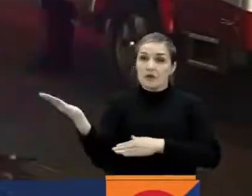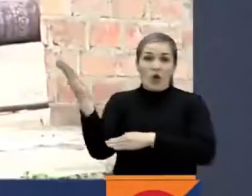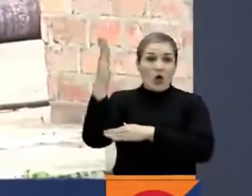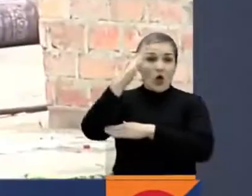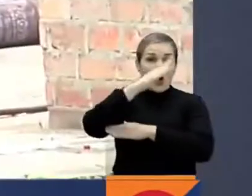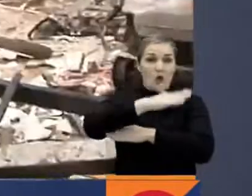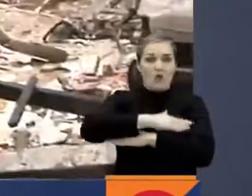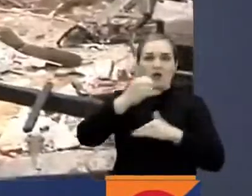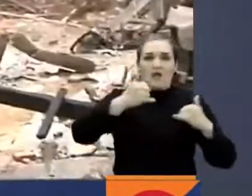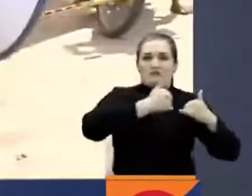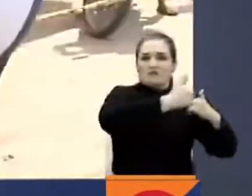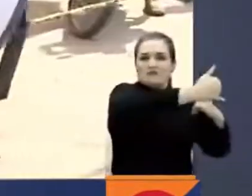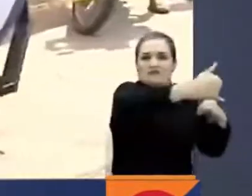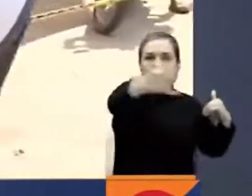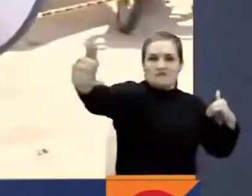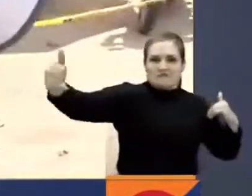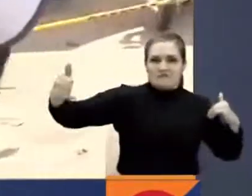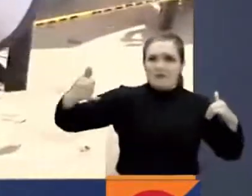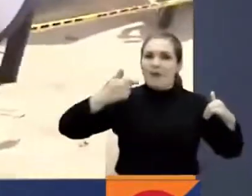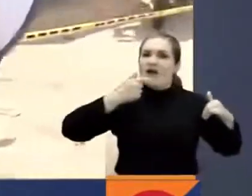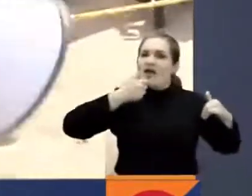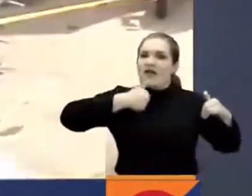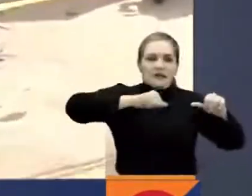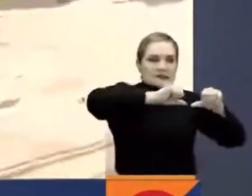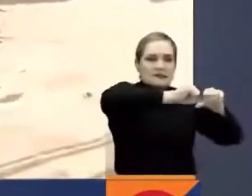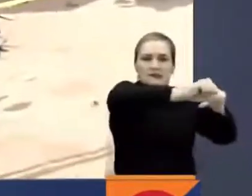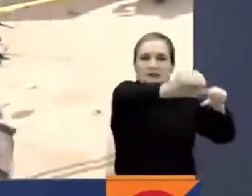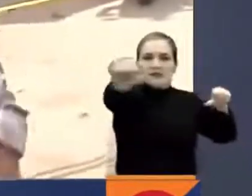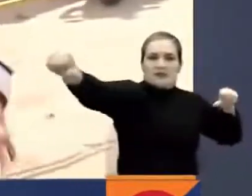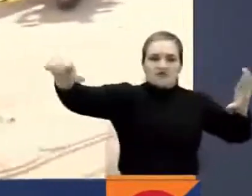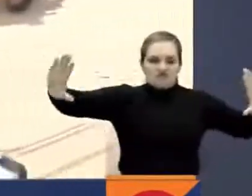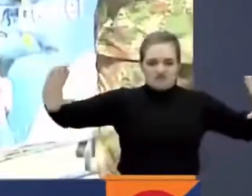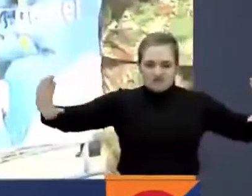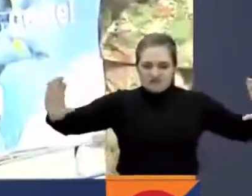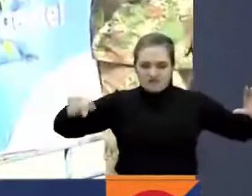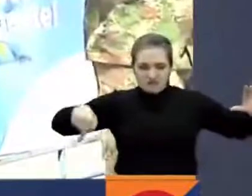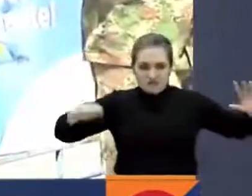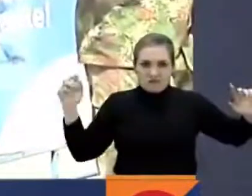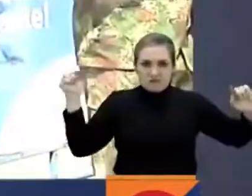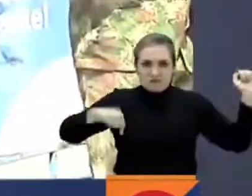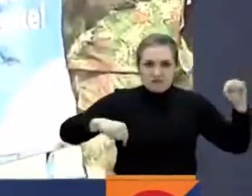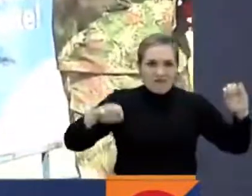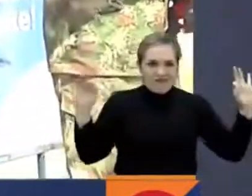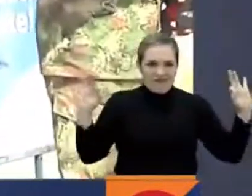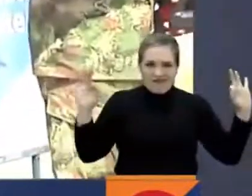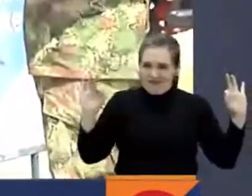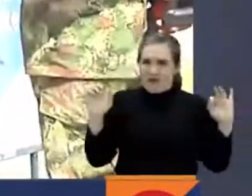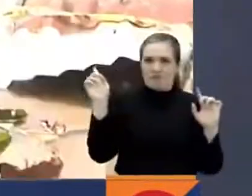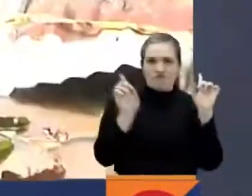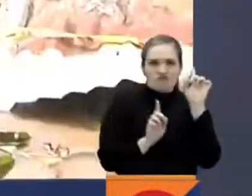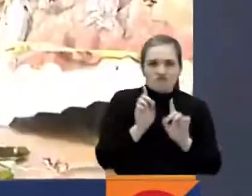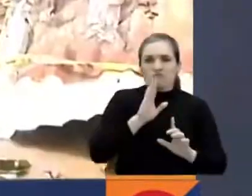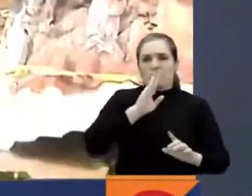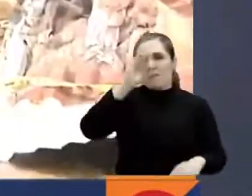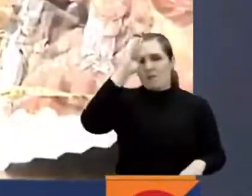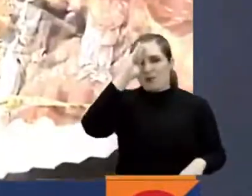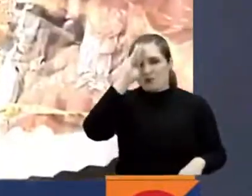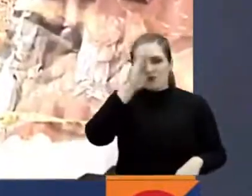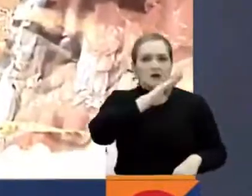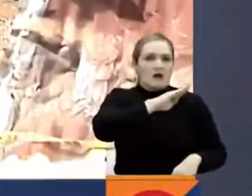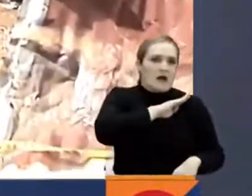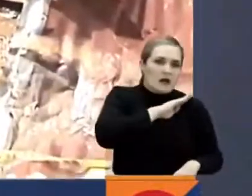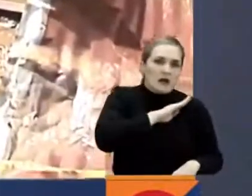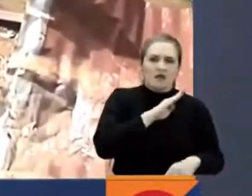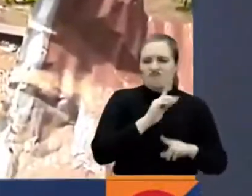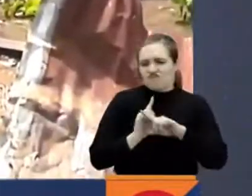estado acordonado y ha contado con presencia del ejército, de la policía, de las autoridades, también de trabajadores de la administración municipal